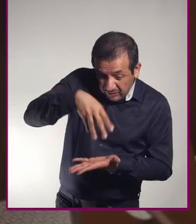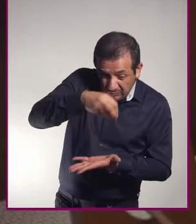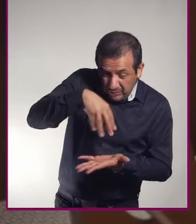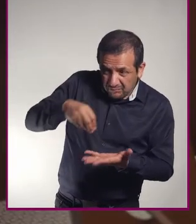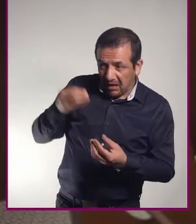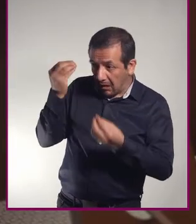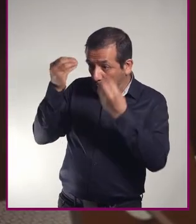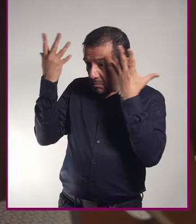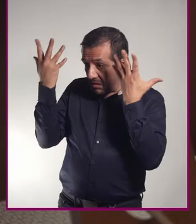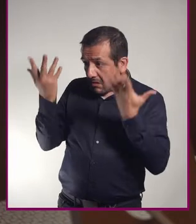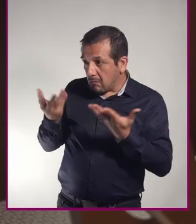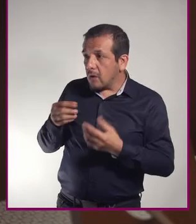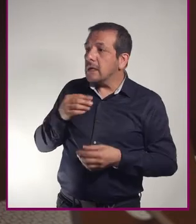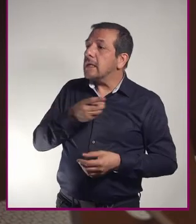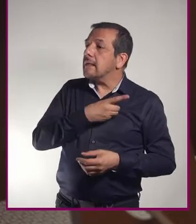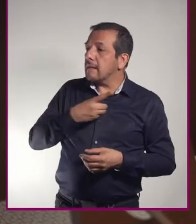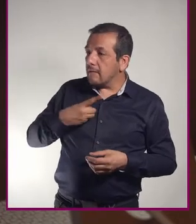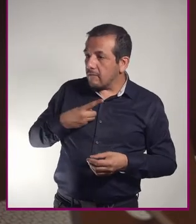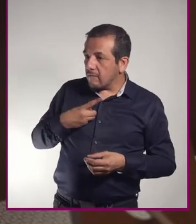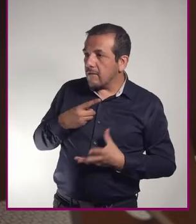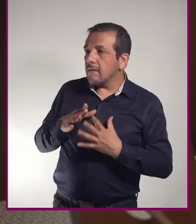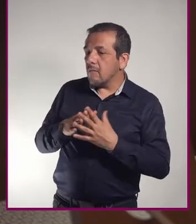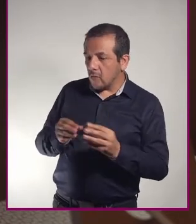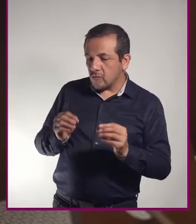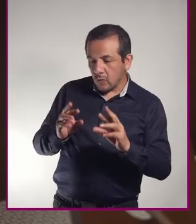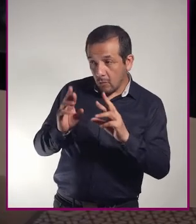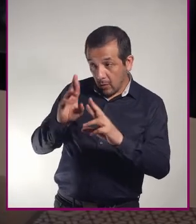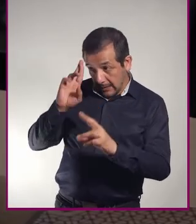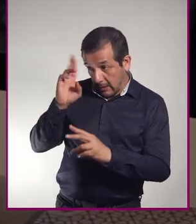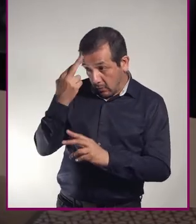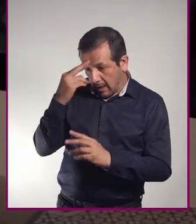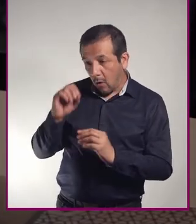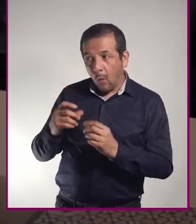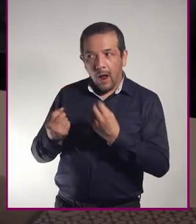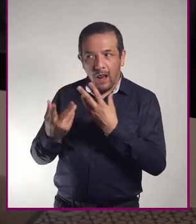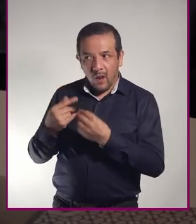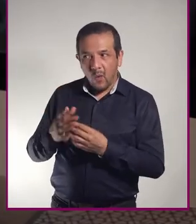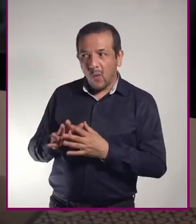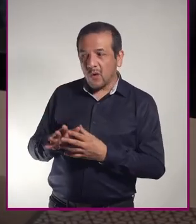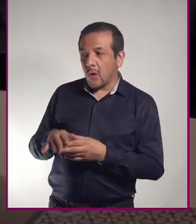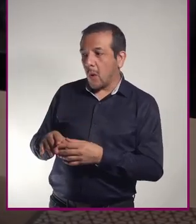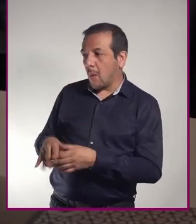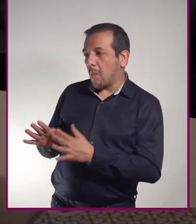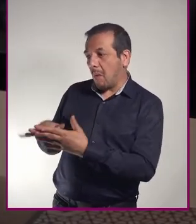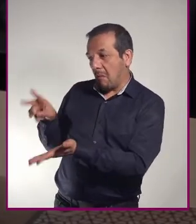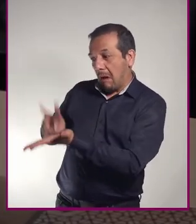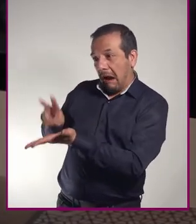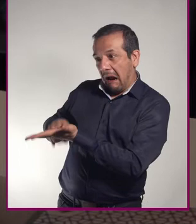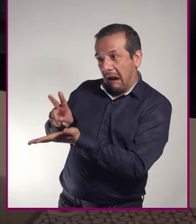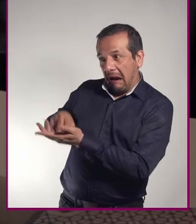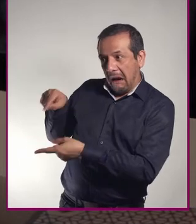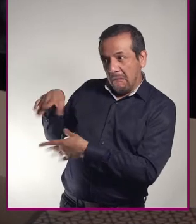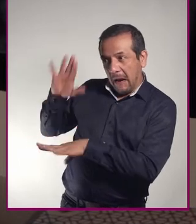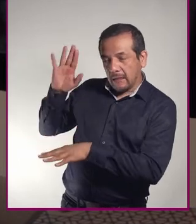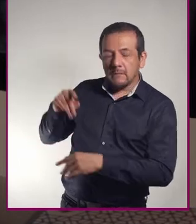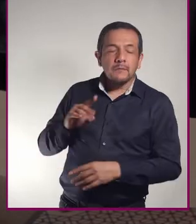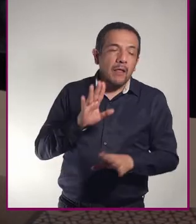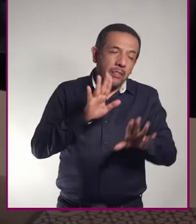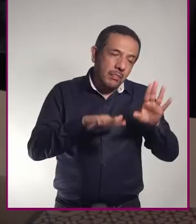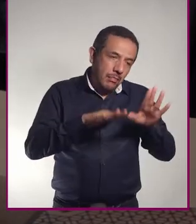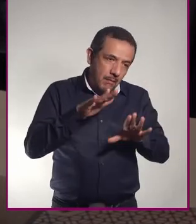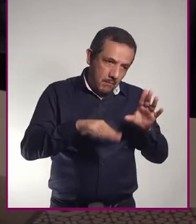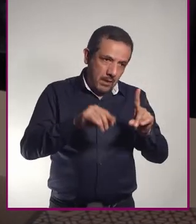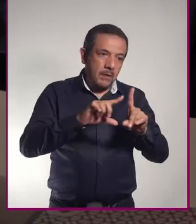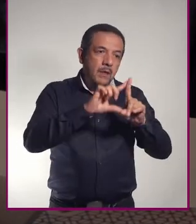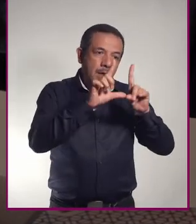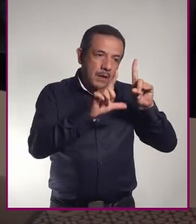o merecen mayor justicia y cuáles están sobrevalorados? Es una pregunta difícil porque depende de la zona del